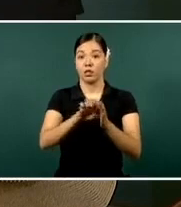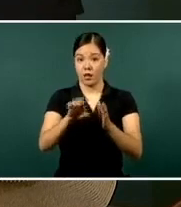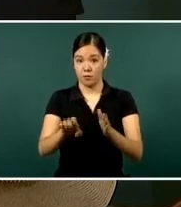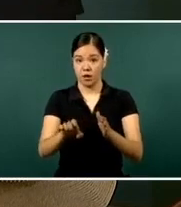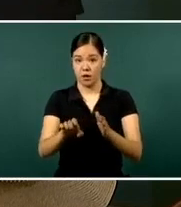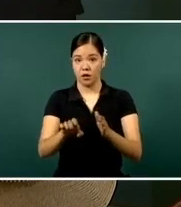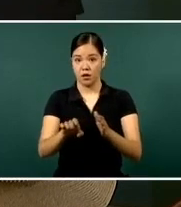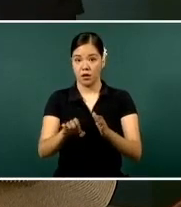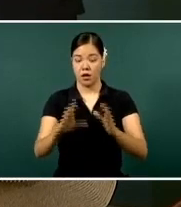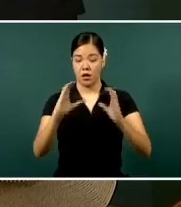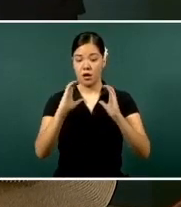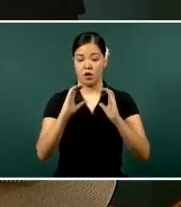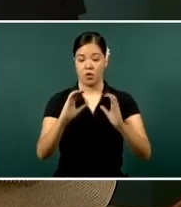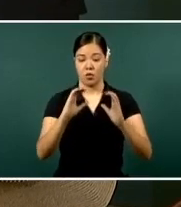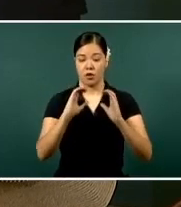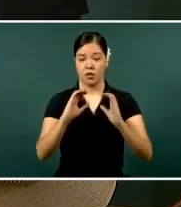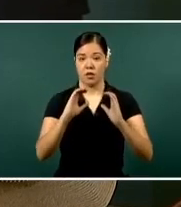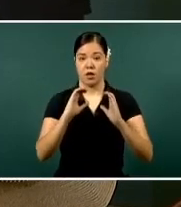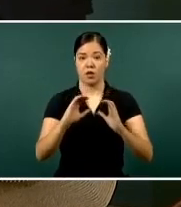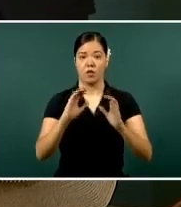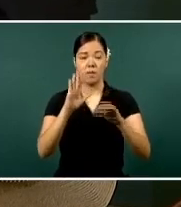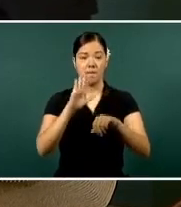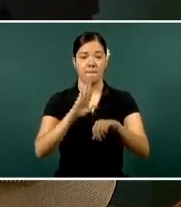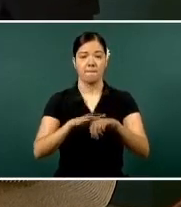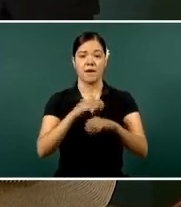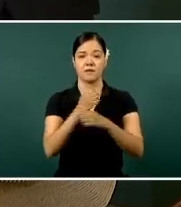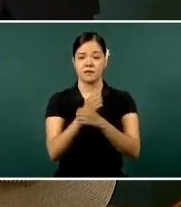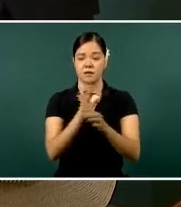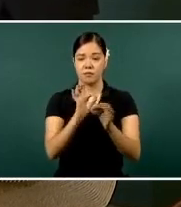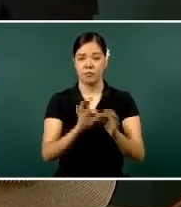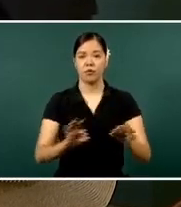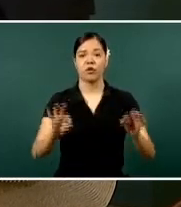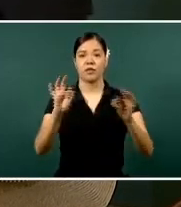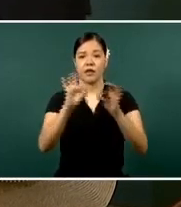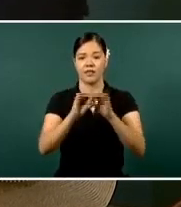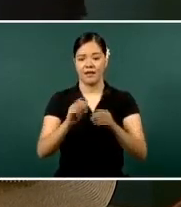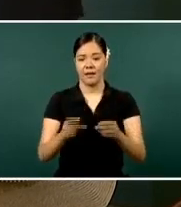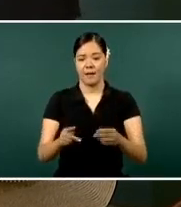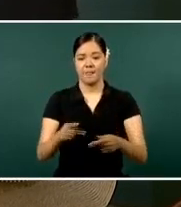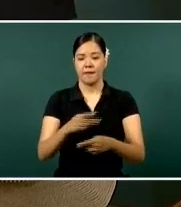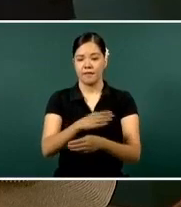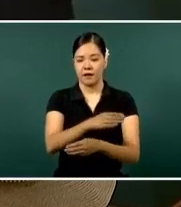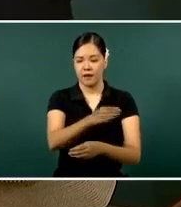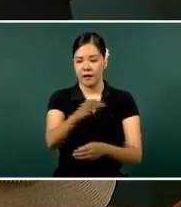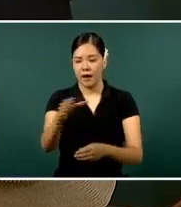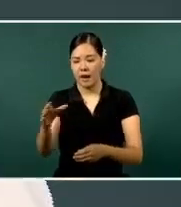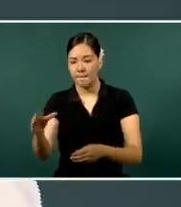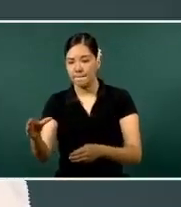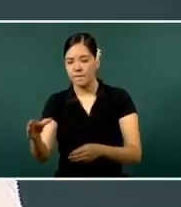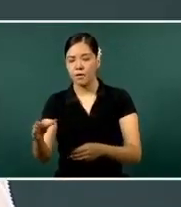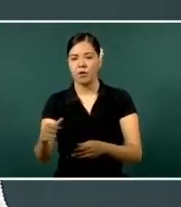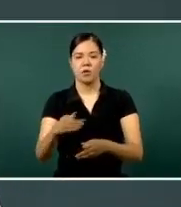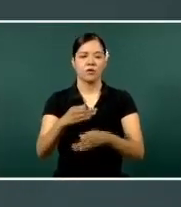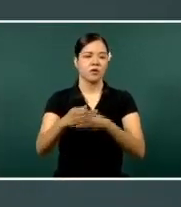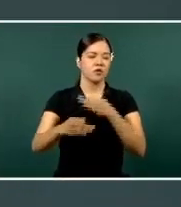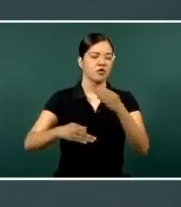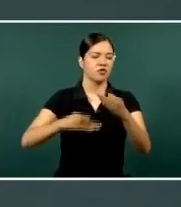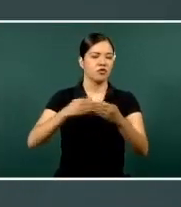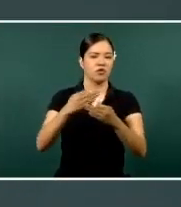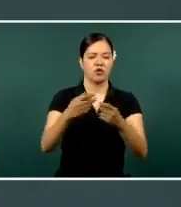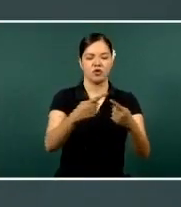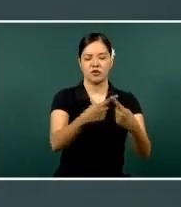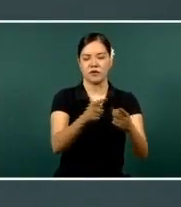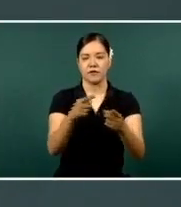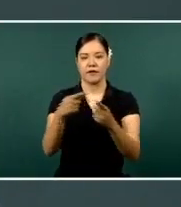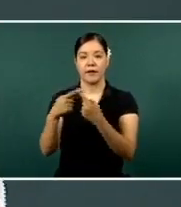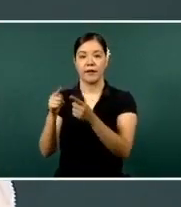especial de nuestras tierras, territorios y recursos naturales, esta gran biodiversidad que tienen los